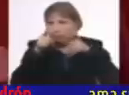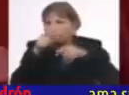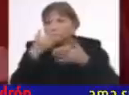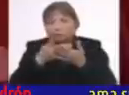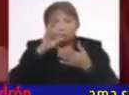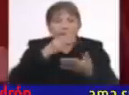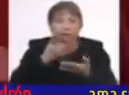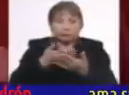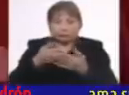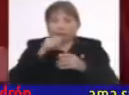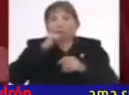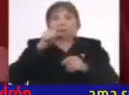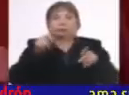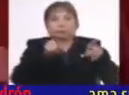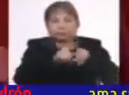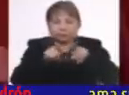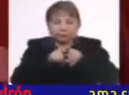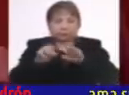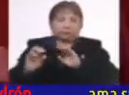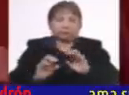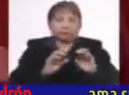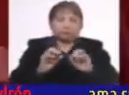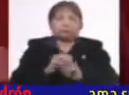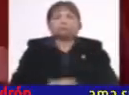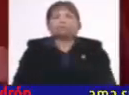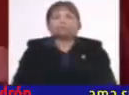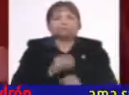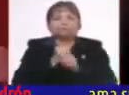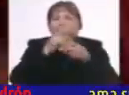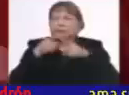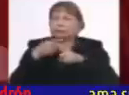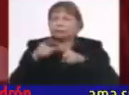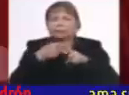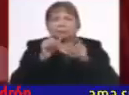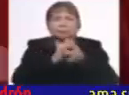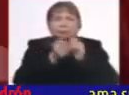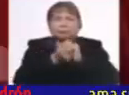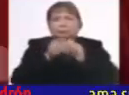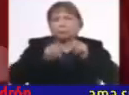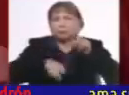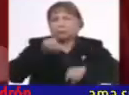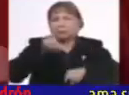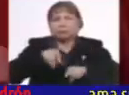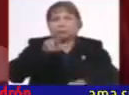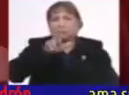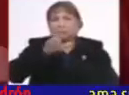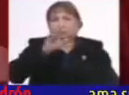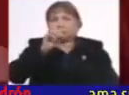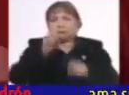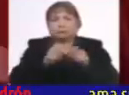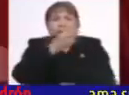asimismo realice varios cambios aproximadamente en más de 30